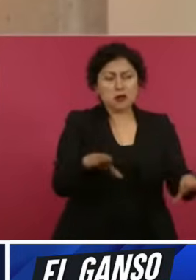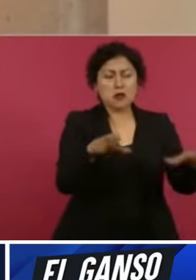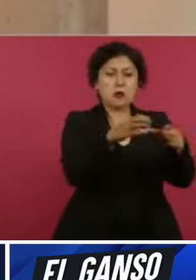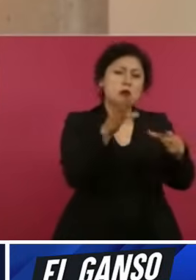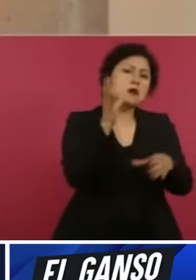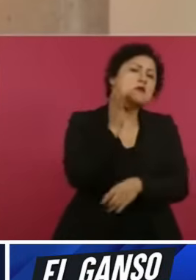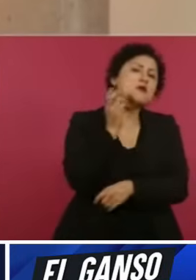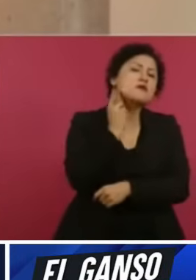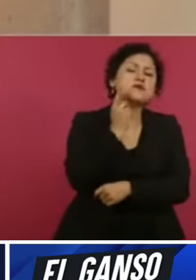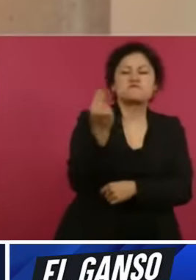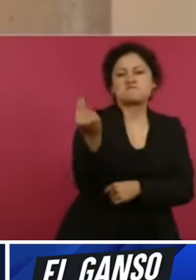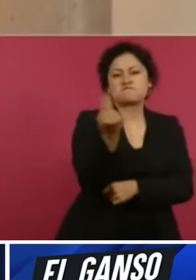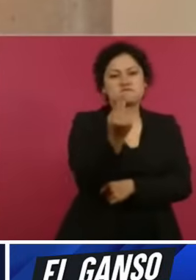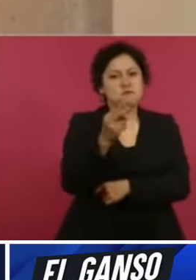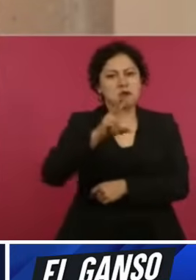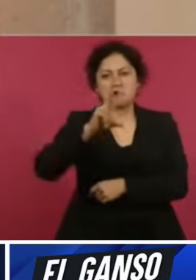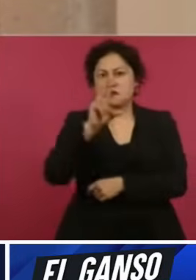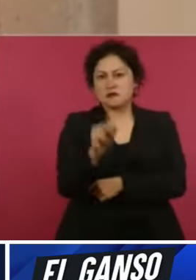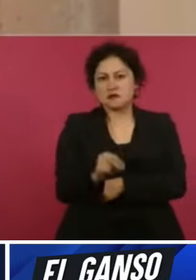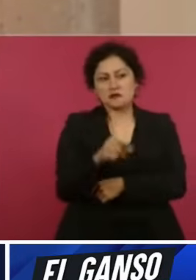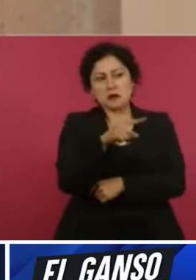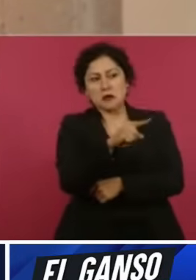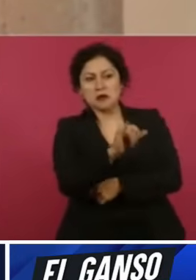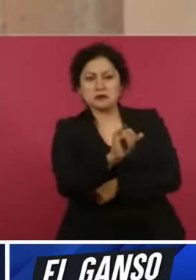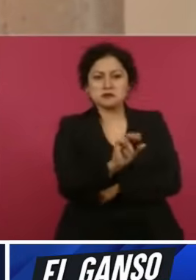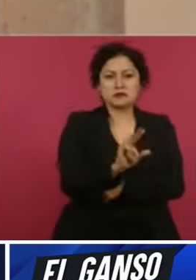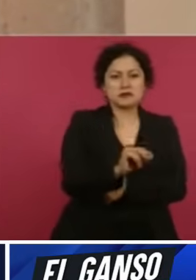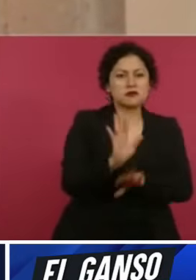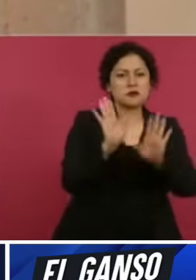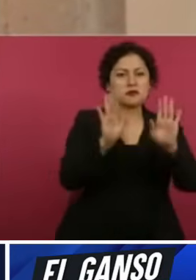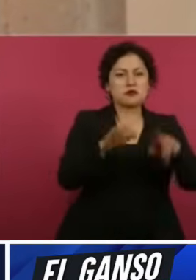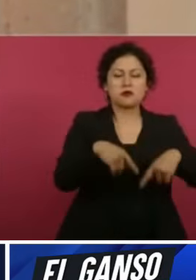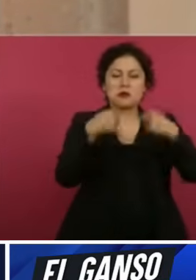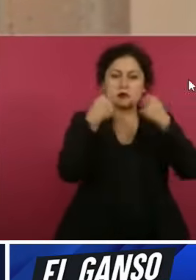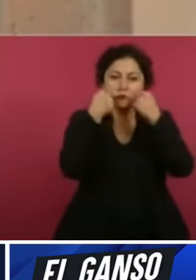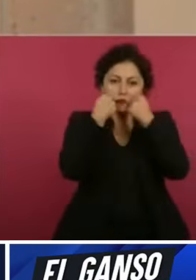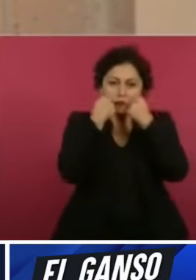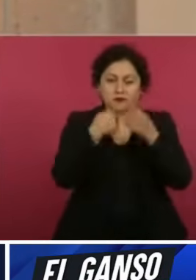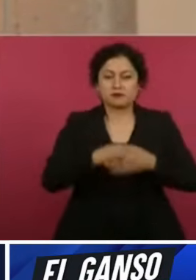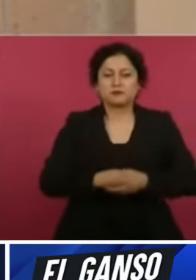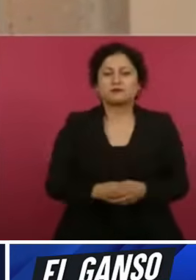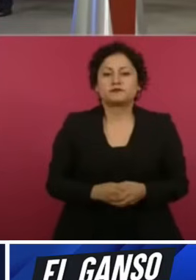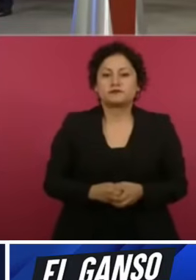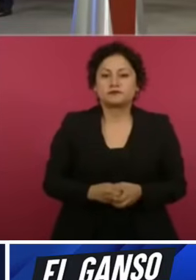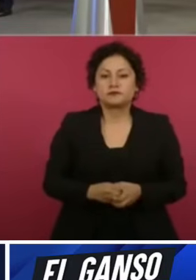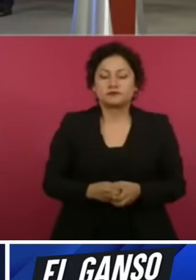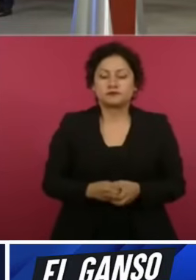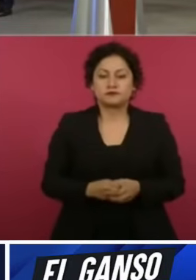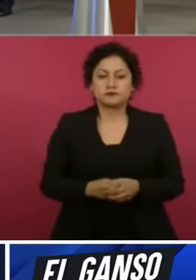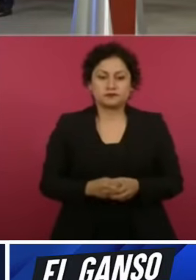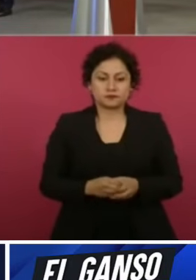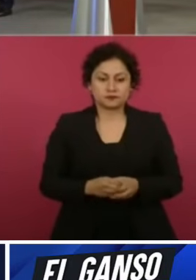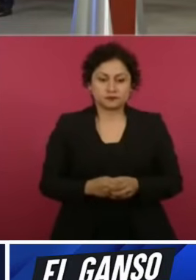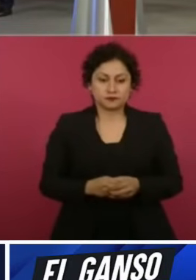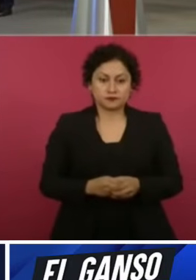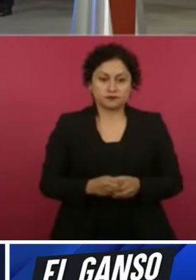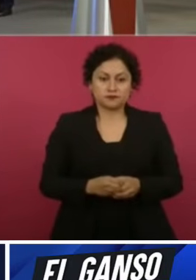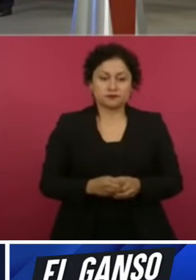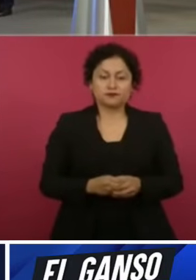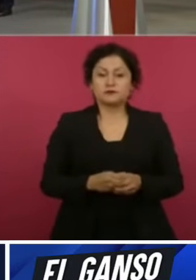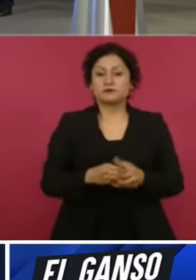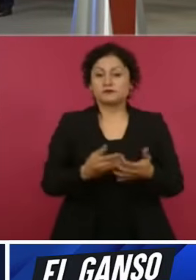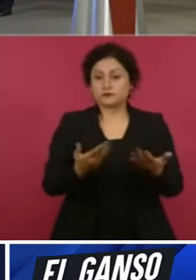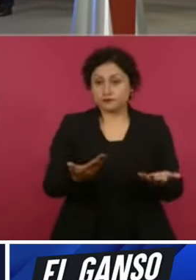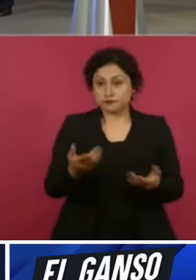estado en la que señale si ha lugar o no a la formación de causa adelante una vez